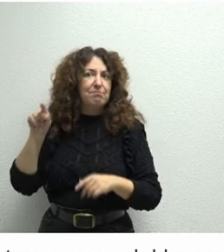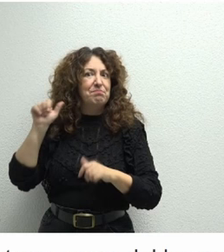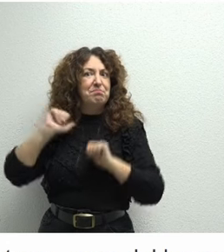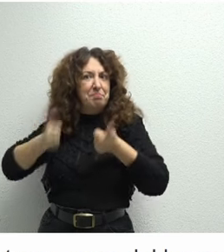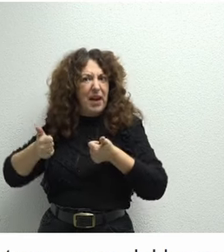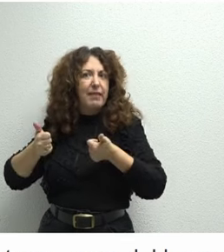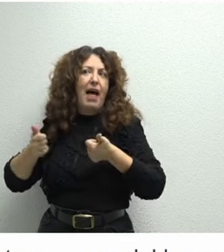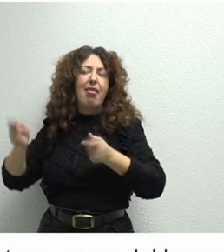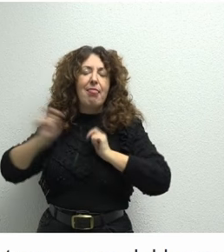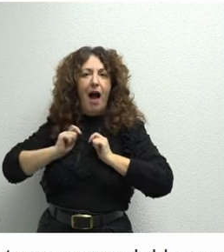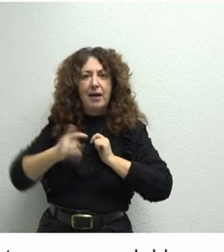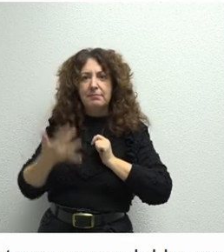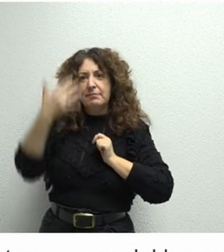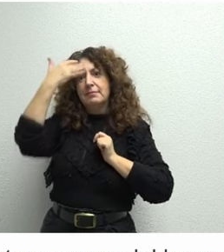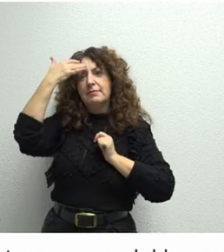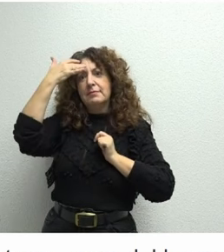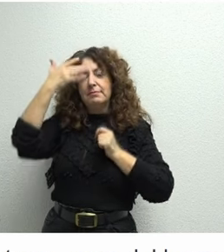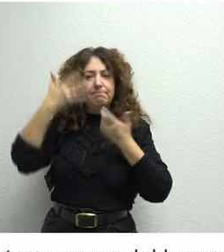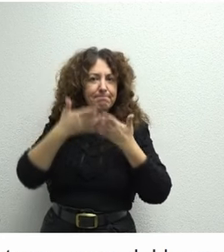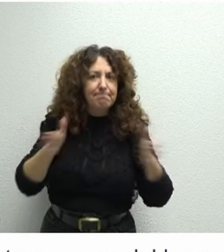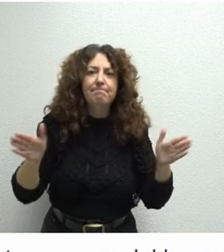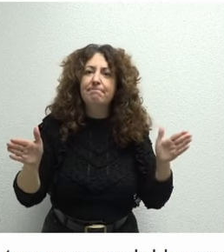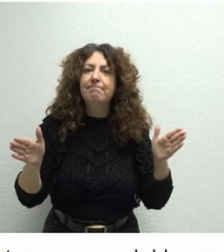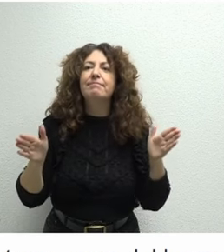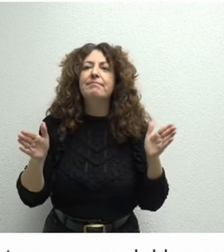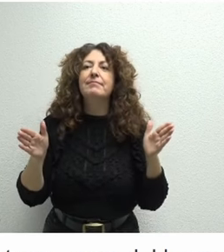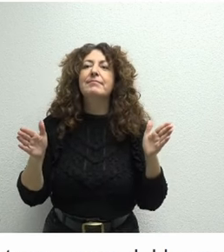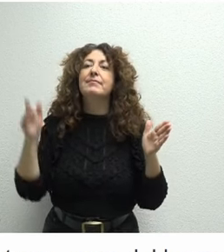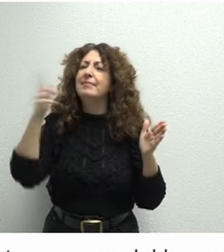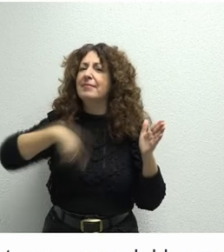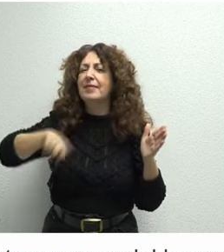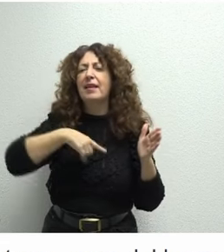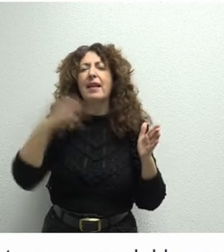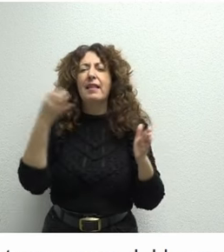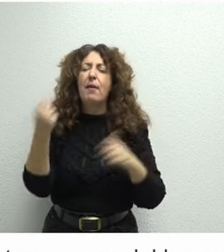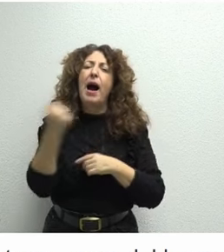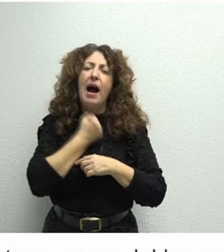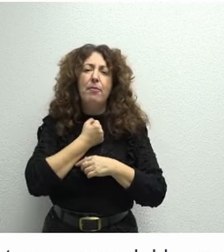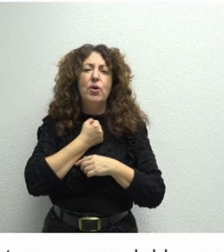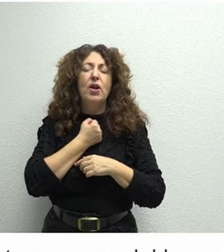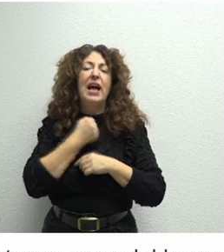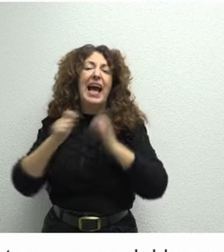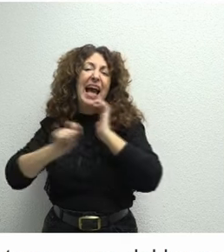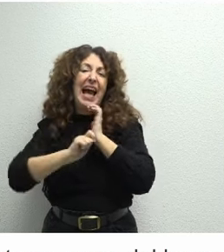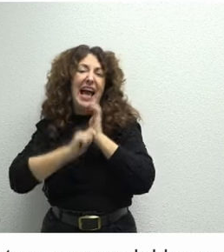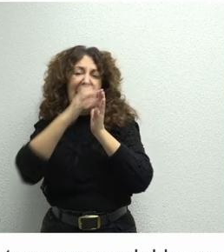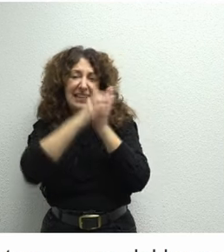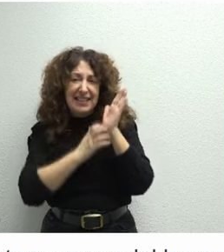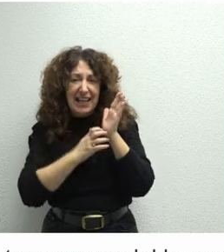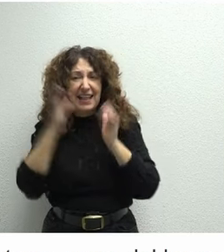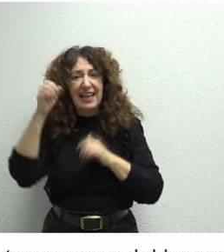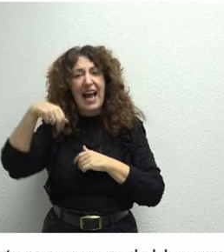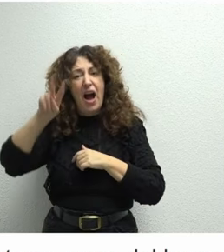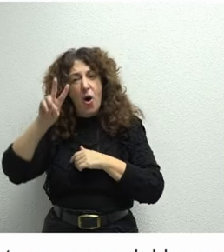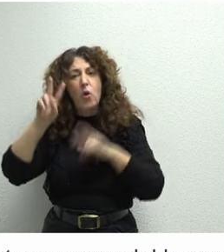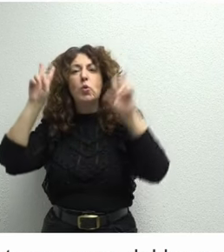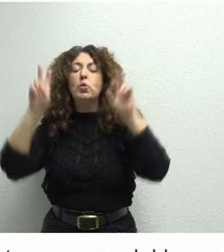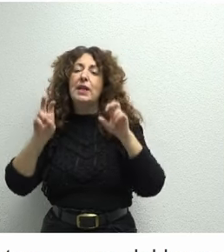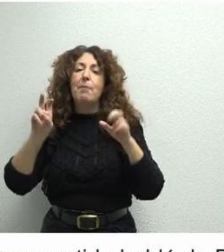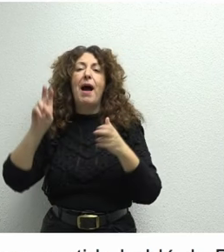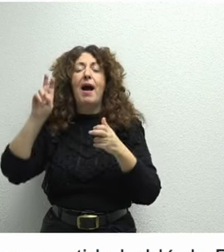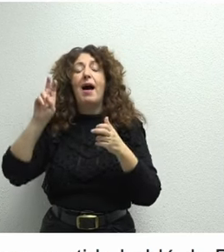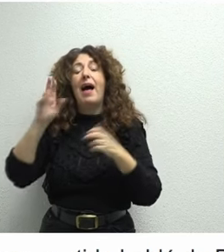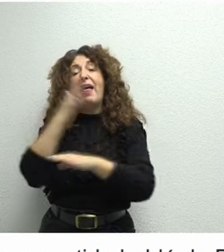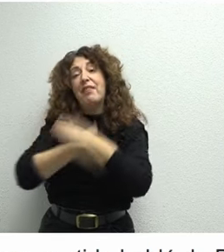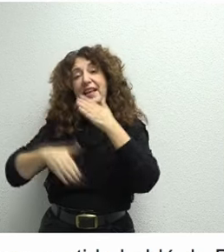siguiendo en esa línea Bueno pues también hay que apoyarse en la estrategia de las Naciones Unidas para la inclusión de la discapacidad hablando de